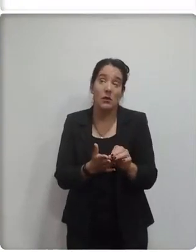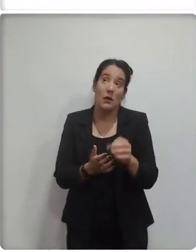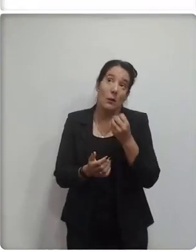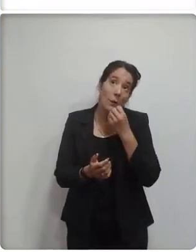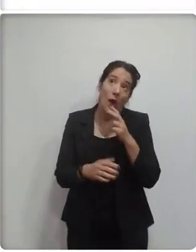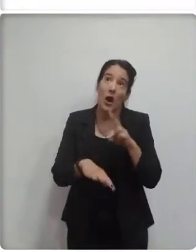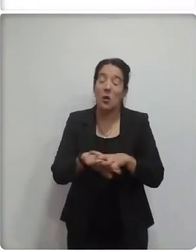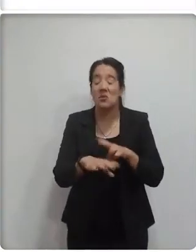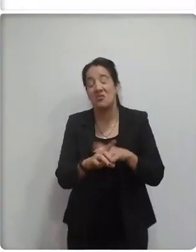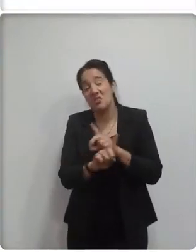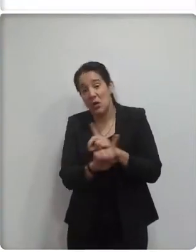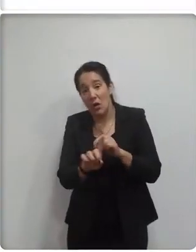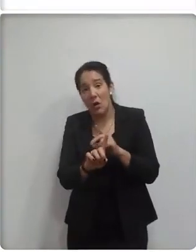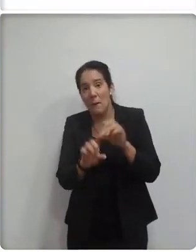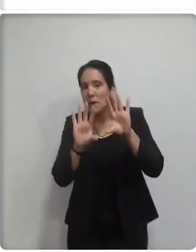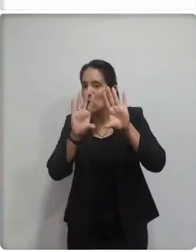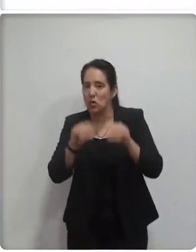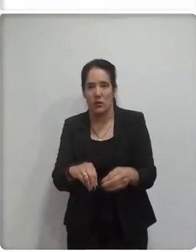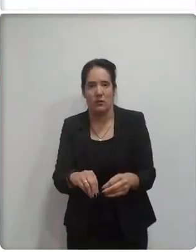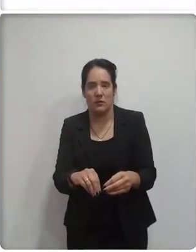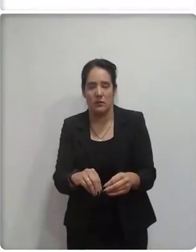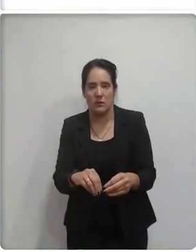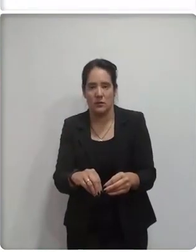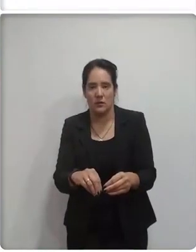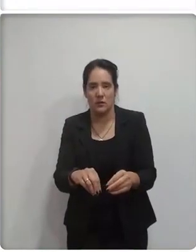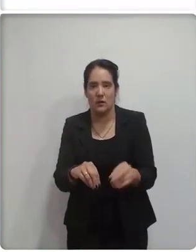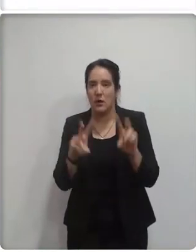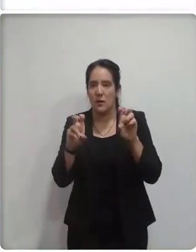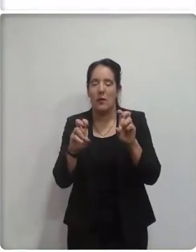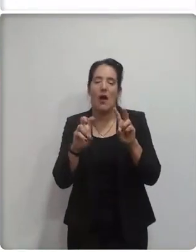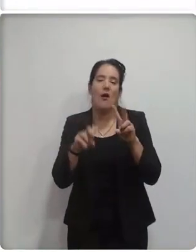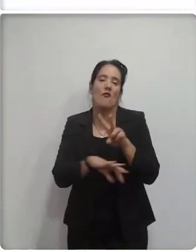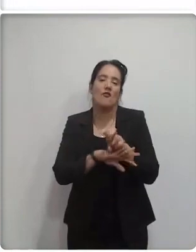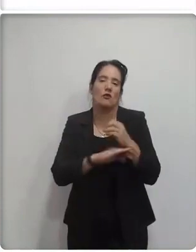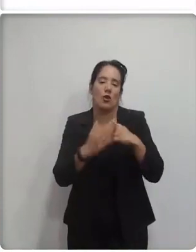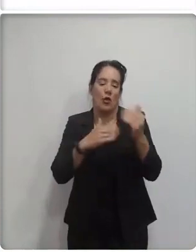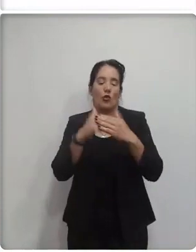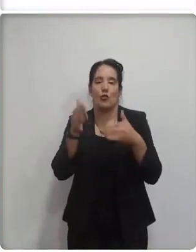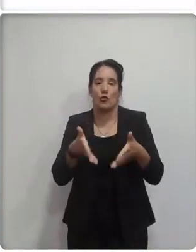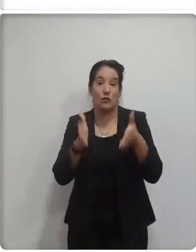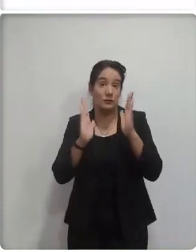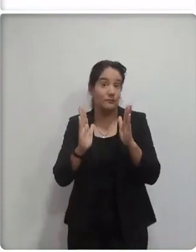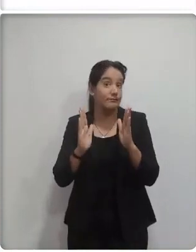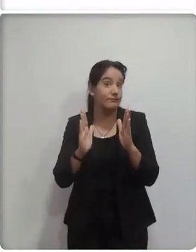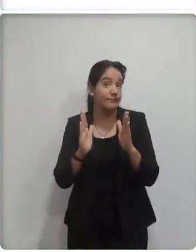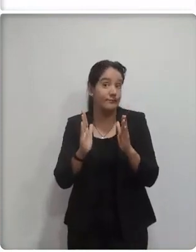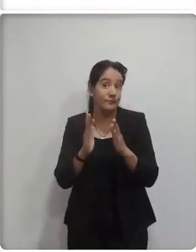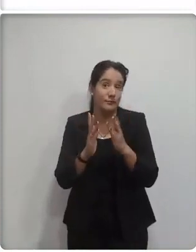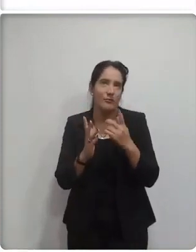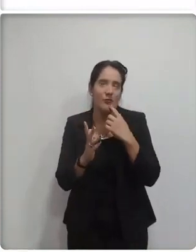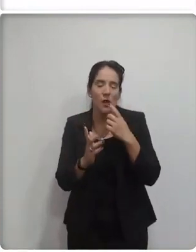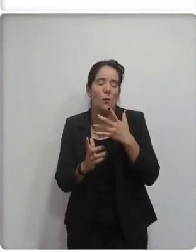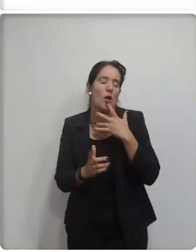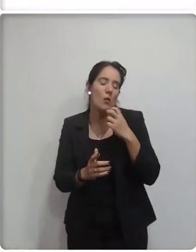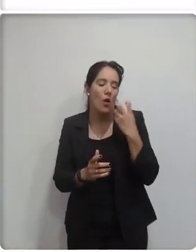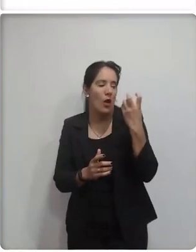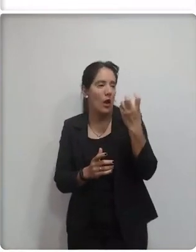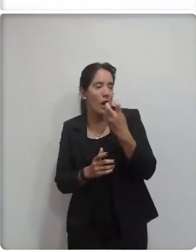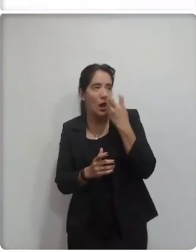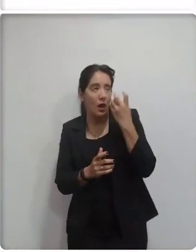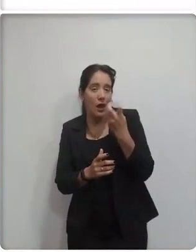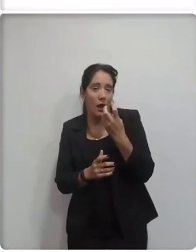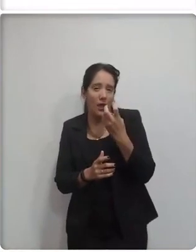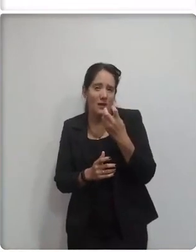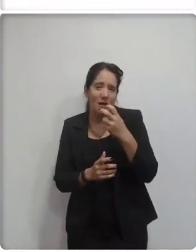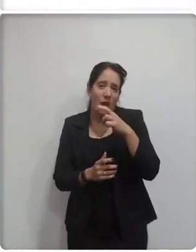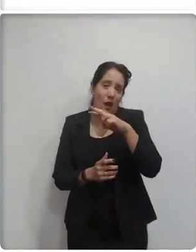mejoras y recomendaciones, pero todas tienen que ver con la planta física. que el aire, la extracción del aire